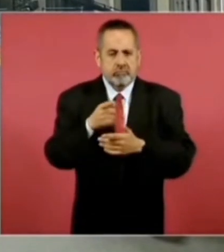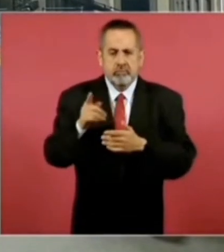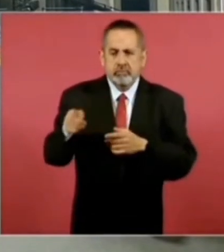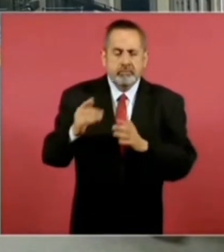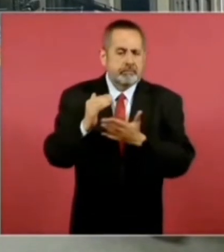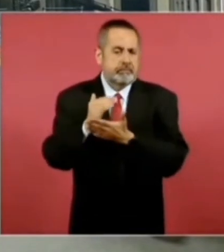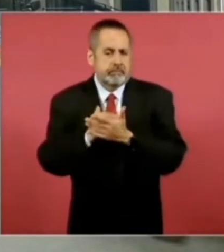Gracias, presidente.